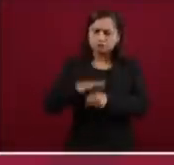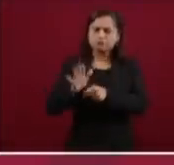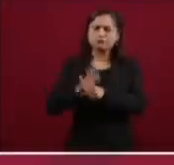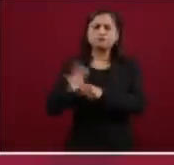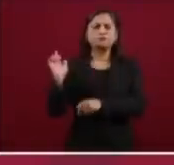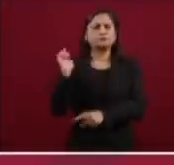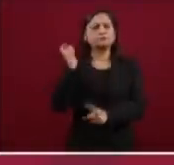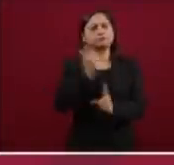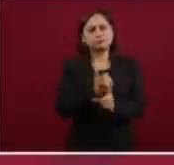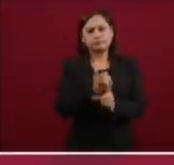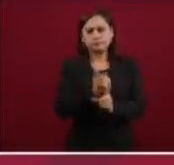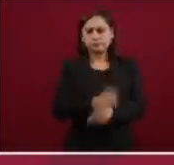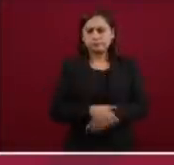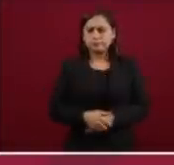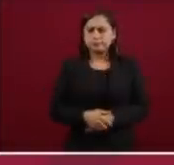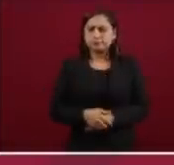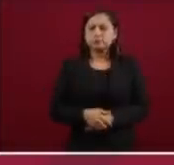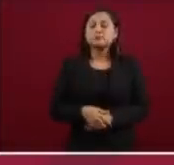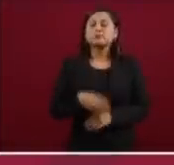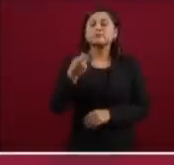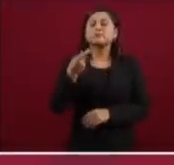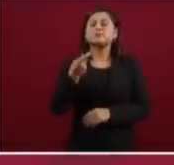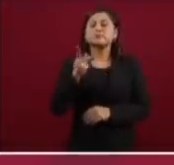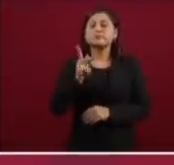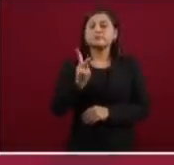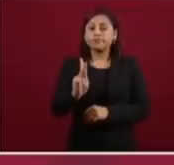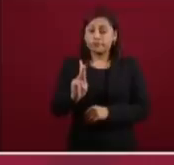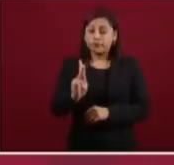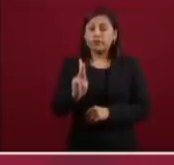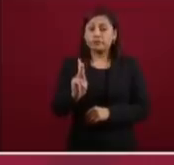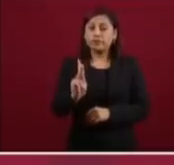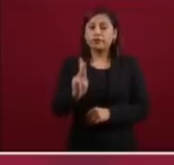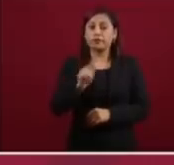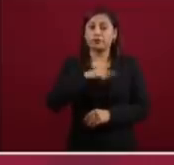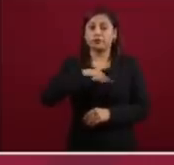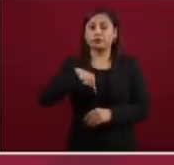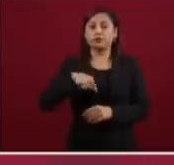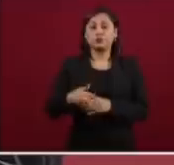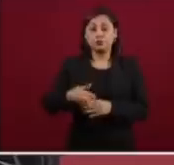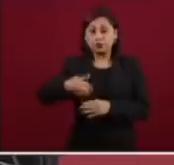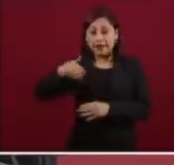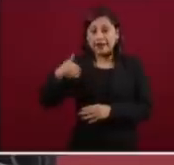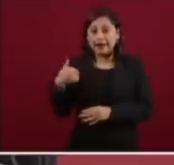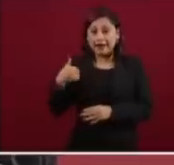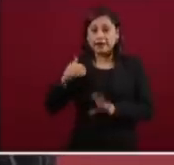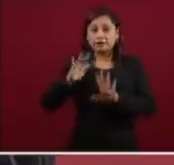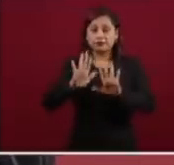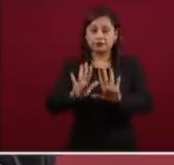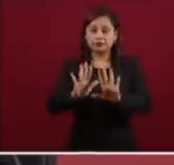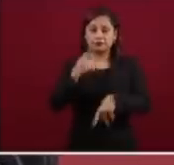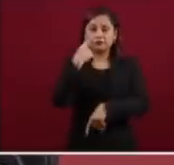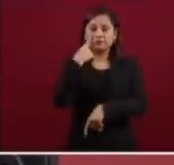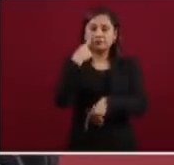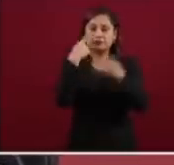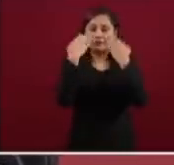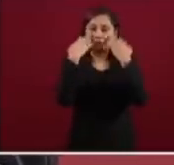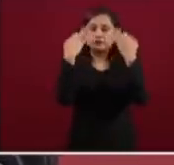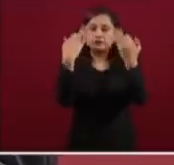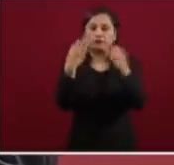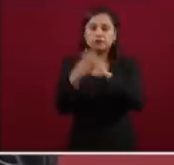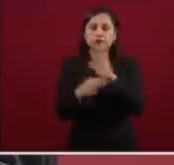un mayor recurso pero queremos tener la seguridad de que se maneja bien